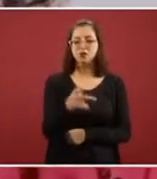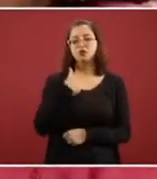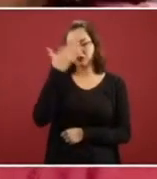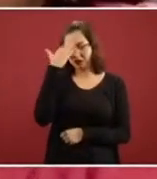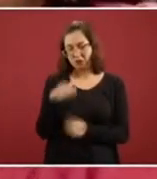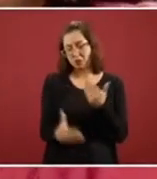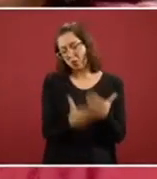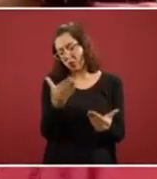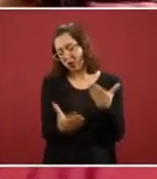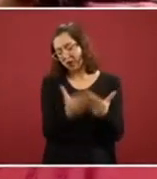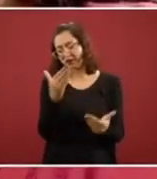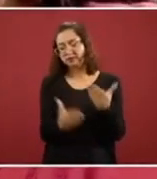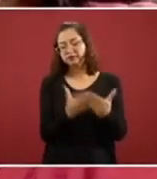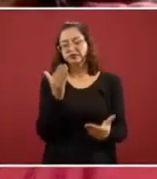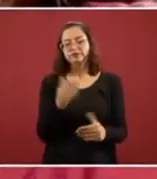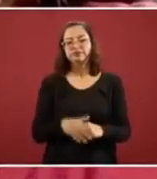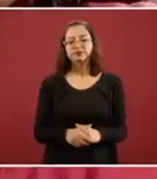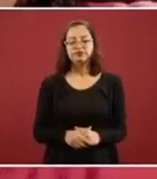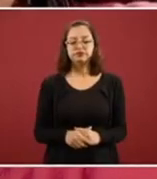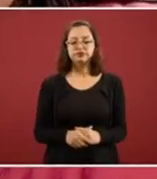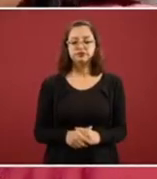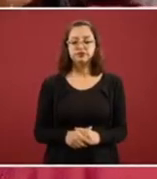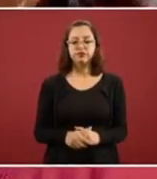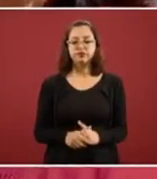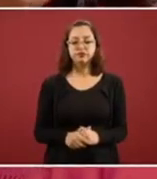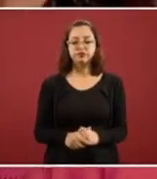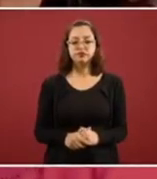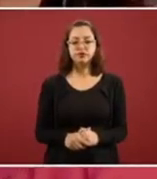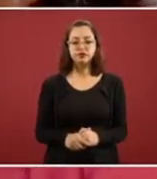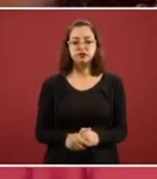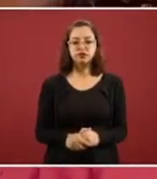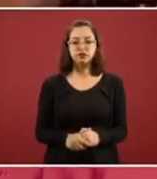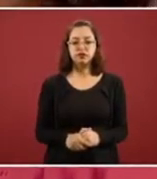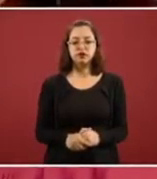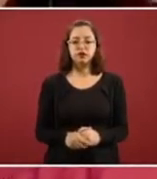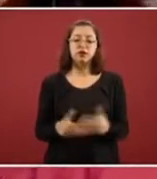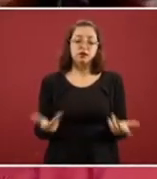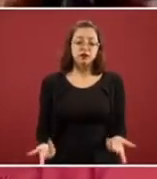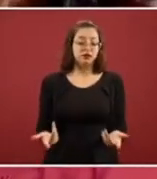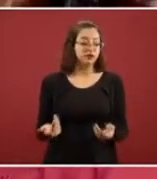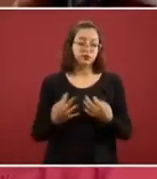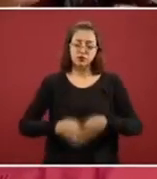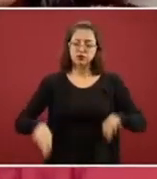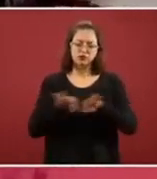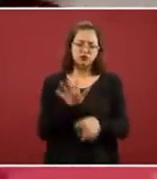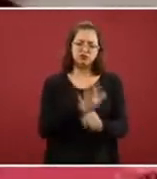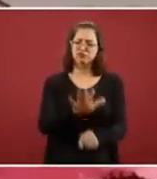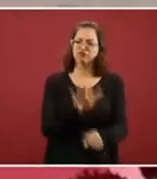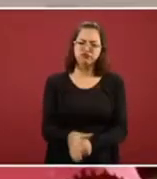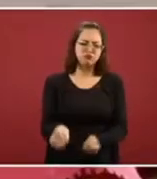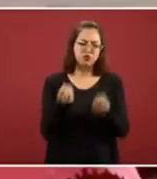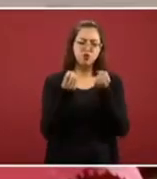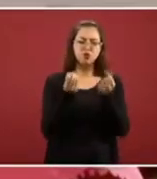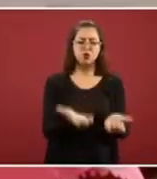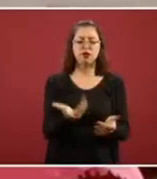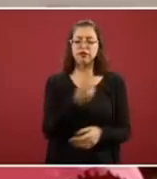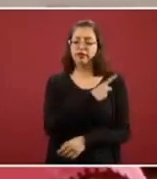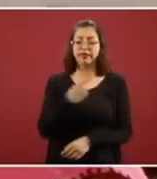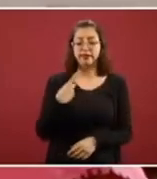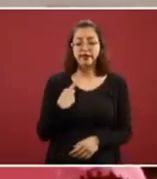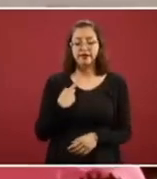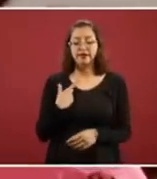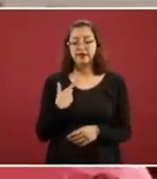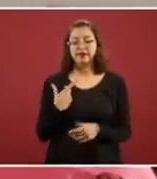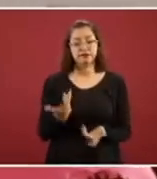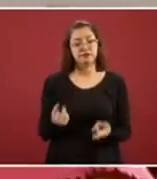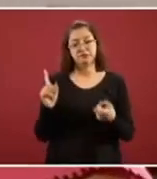poquitos. Y tener de lo que tenemos que tener, ¿no? Y para mí era tener